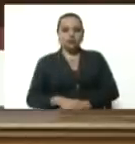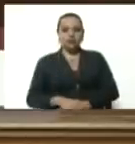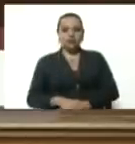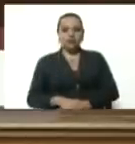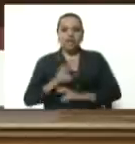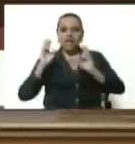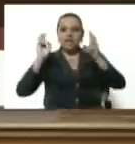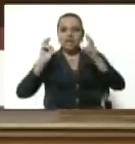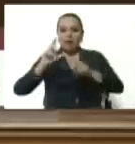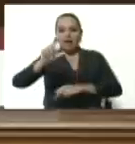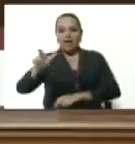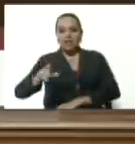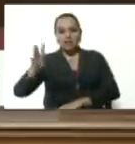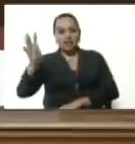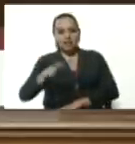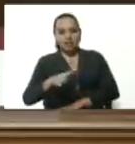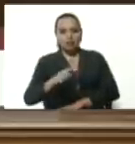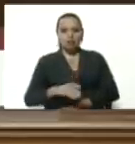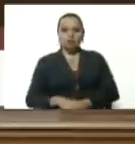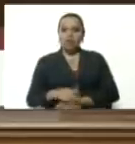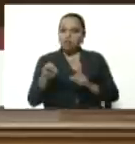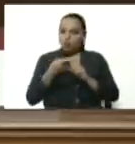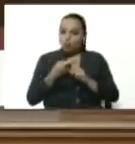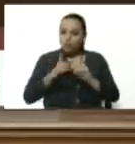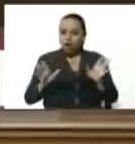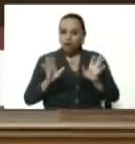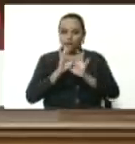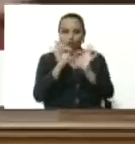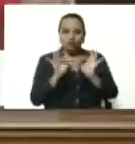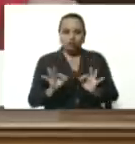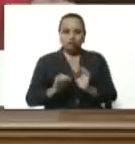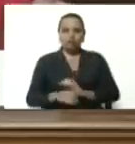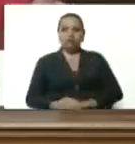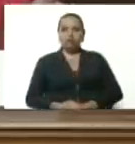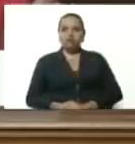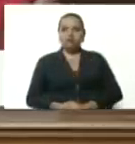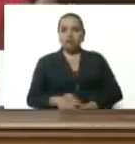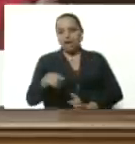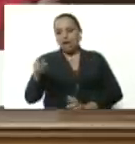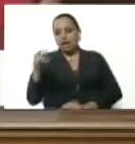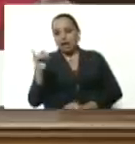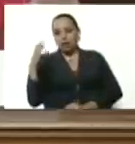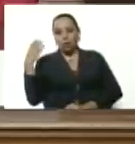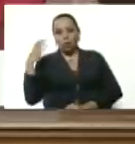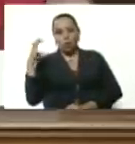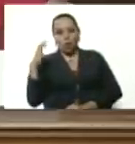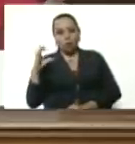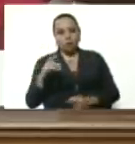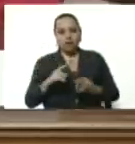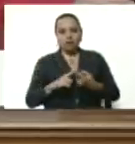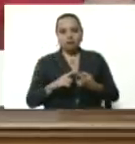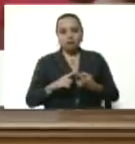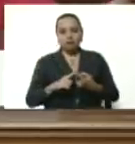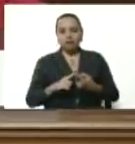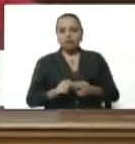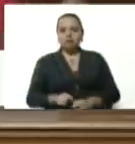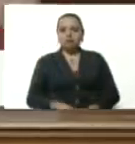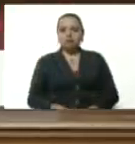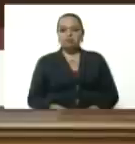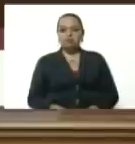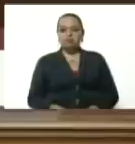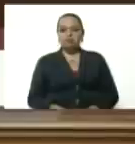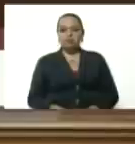del exequivo. Esa es una. Tienen ahí a Colombia, por el otro lado,